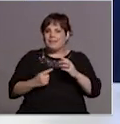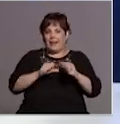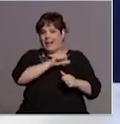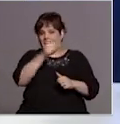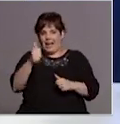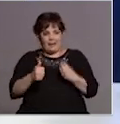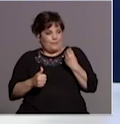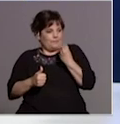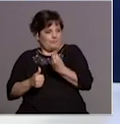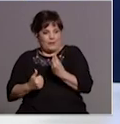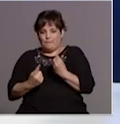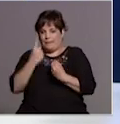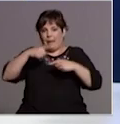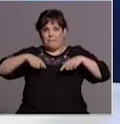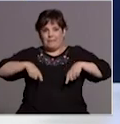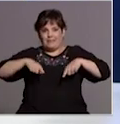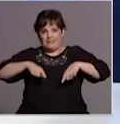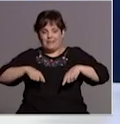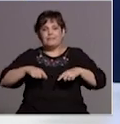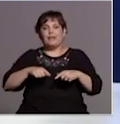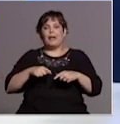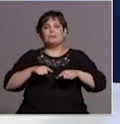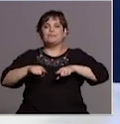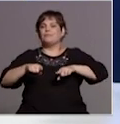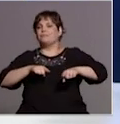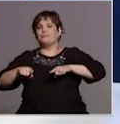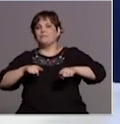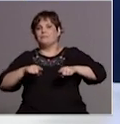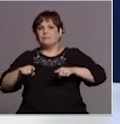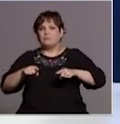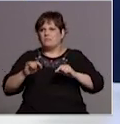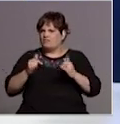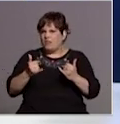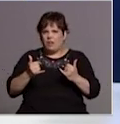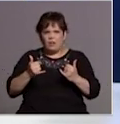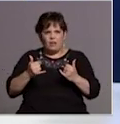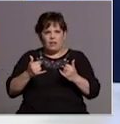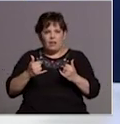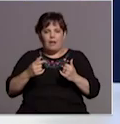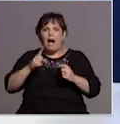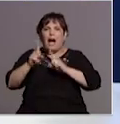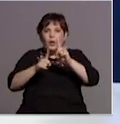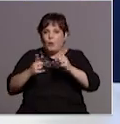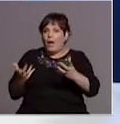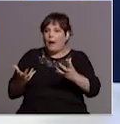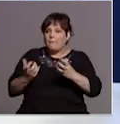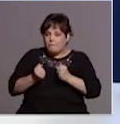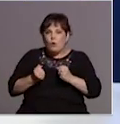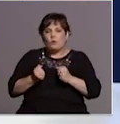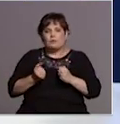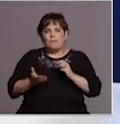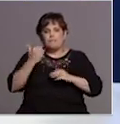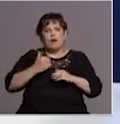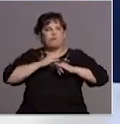pero digamos en la mitad del primer año de su gobierno habían desertado varios de los que habían sido los voceros más